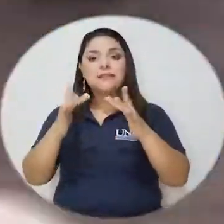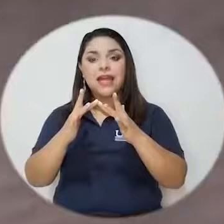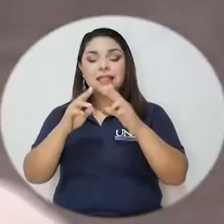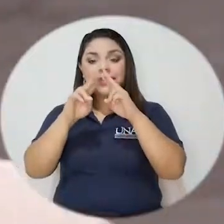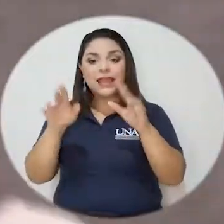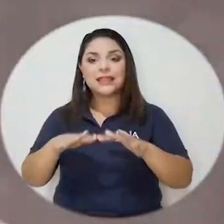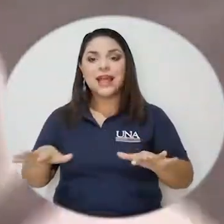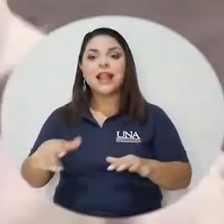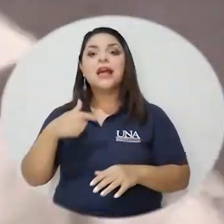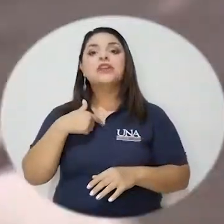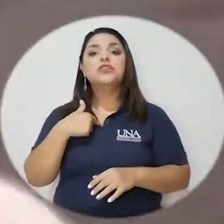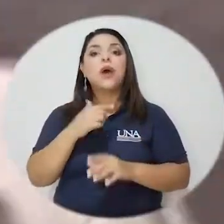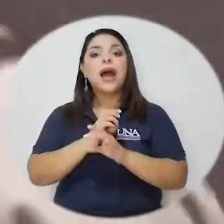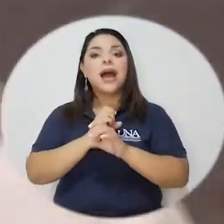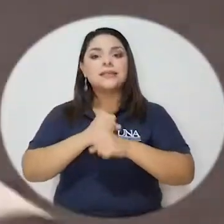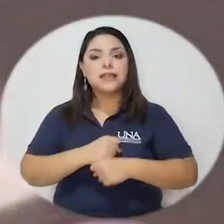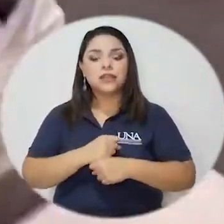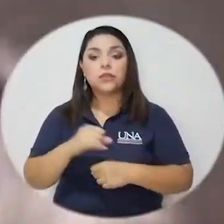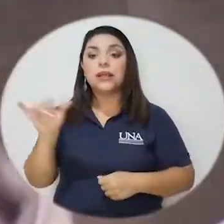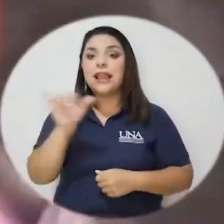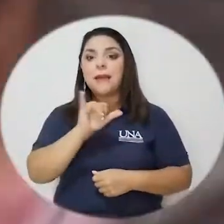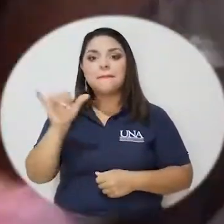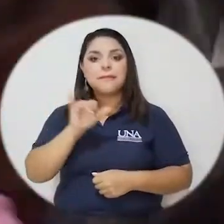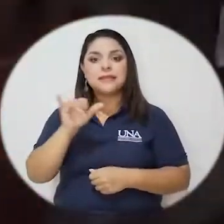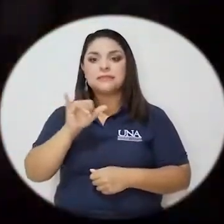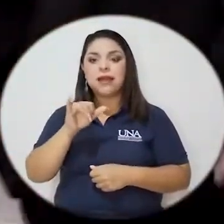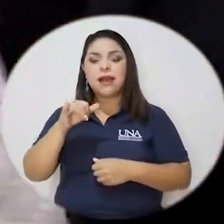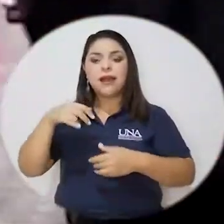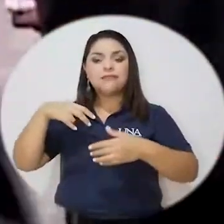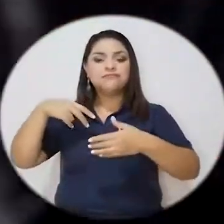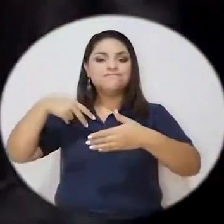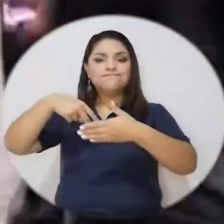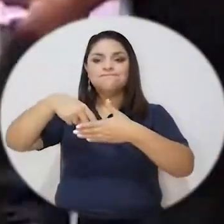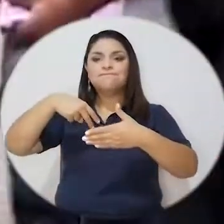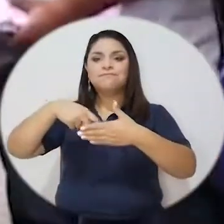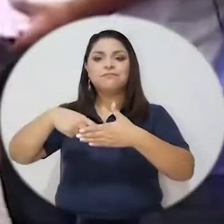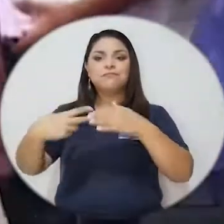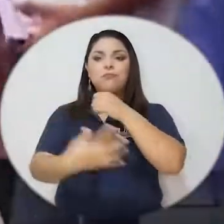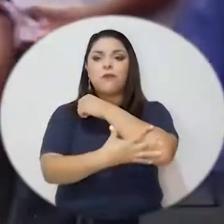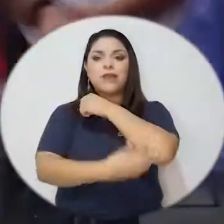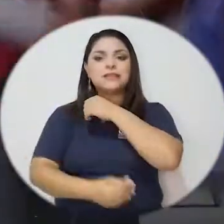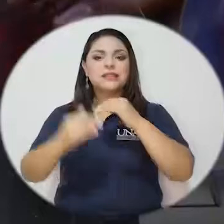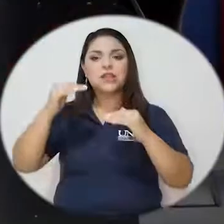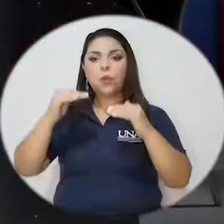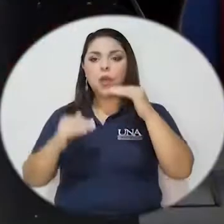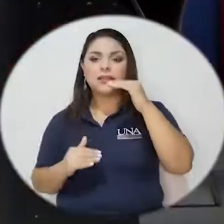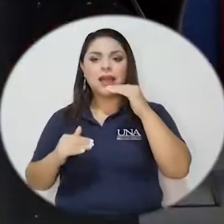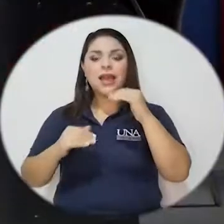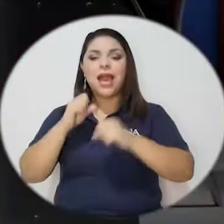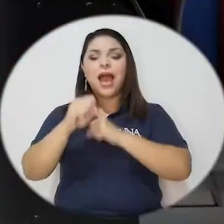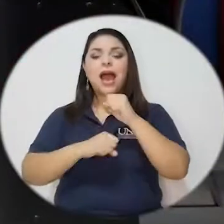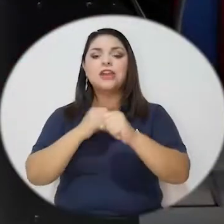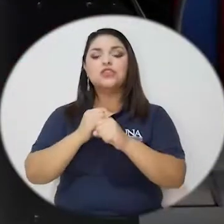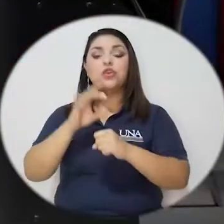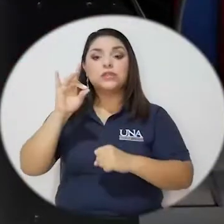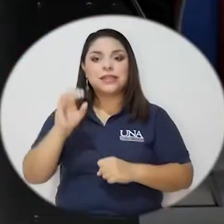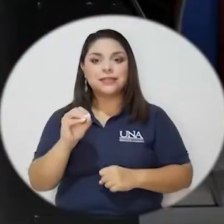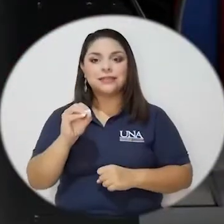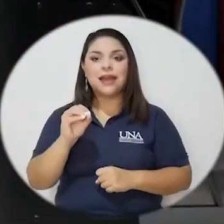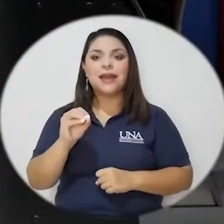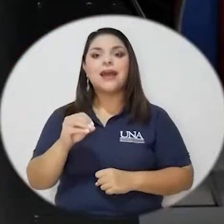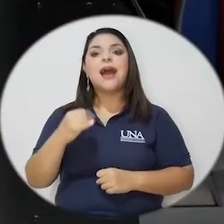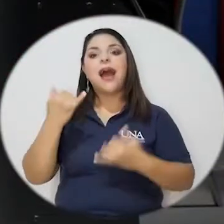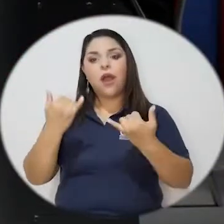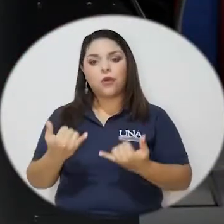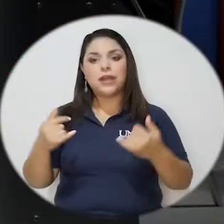digital, lo que estoy creando es la misma brecha de pobreza y desigualdad que se creó en la crisis de los años 1980, la vamos a crear en la